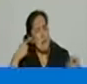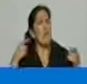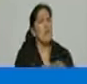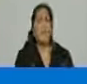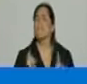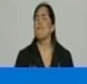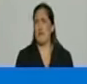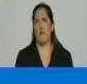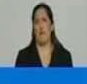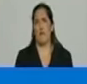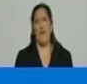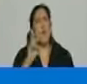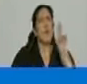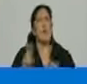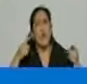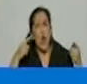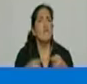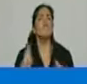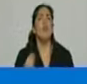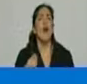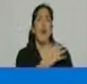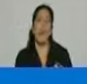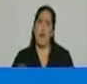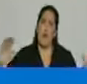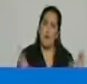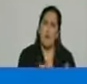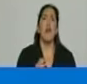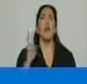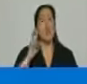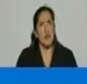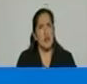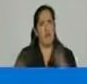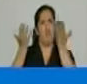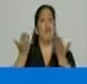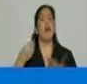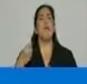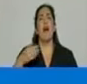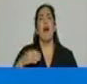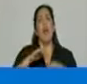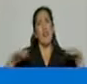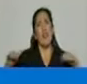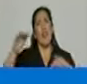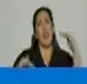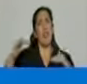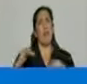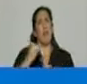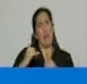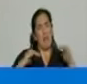mismo: reducir la pobreza, crecer, generar oportunidades para que nuestra clase media pueda crecer